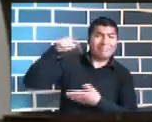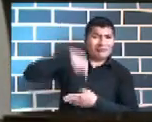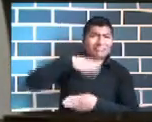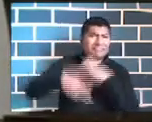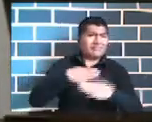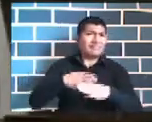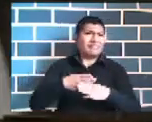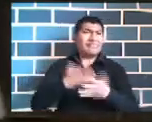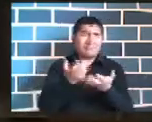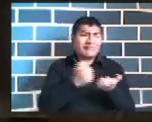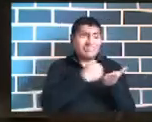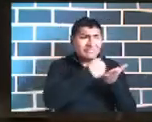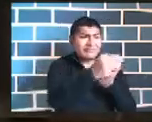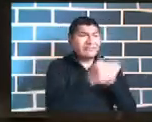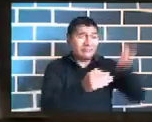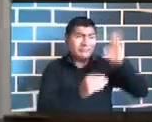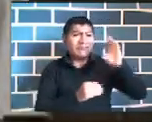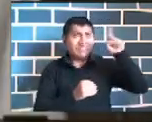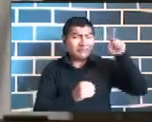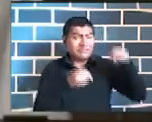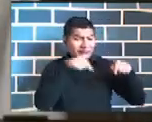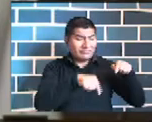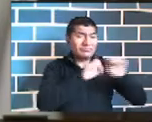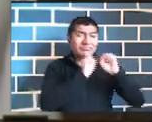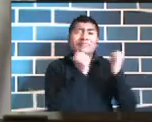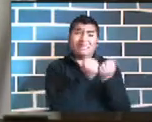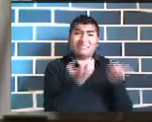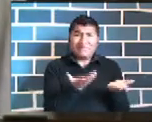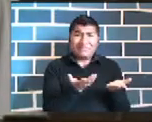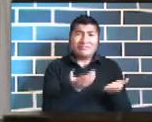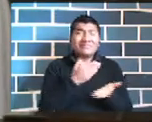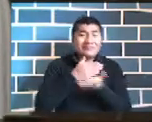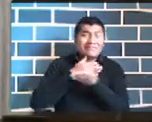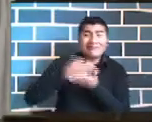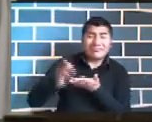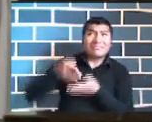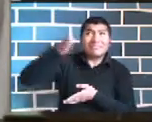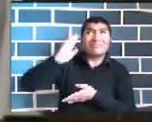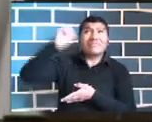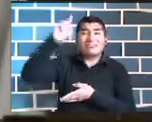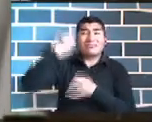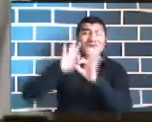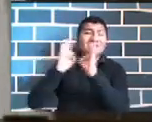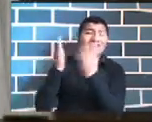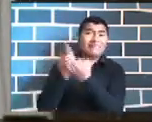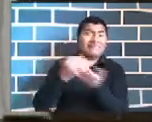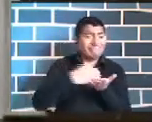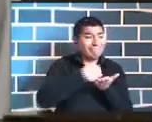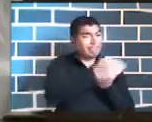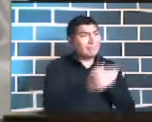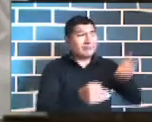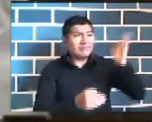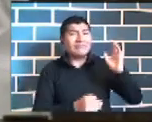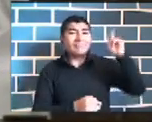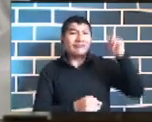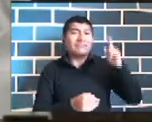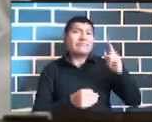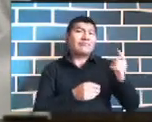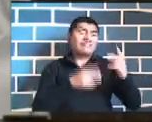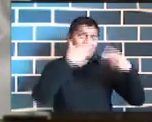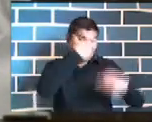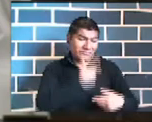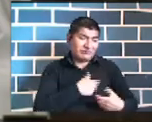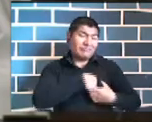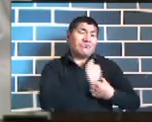mundo. Quiere expulsar a Dios de esta sociedad, quiere expulsar a Dios de la familia, quiere expulsar a Dios de la persona.